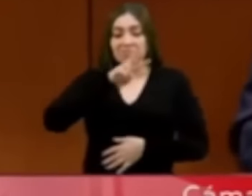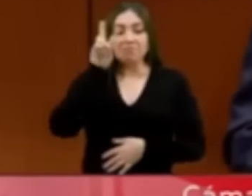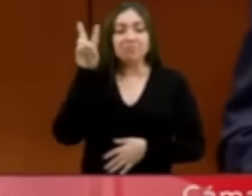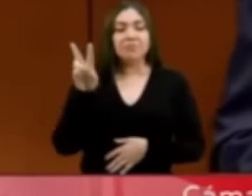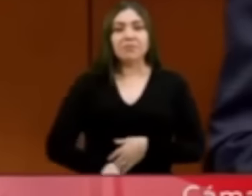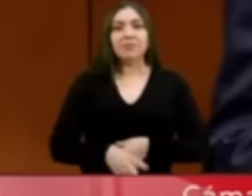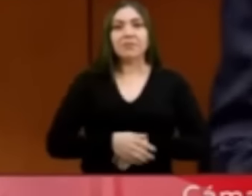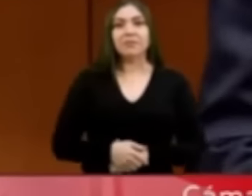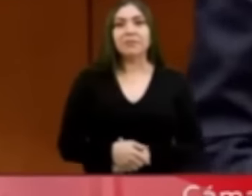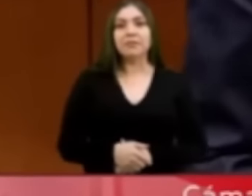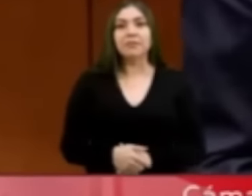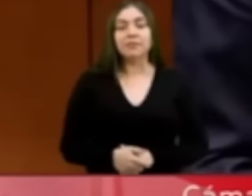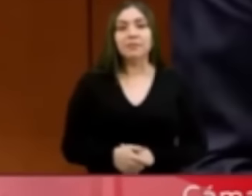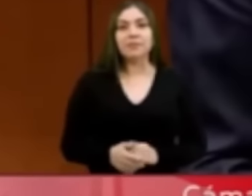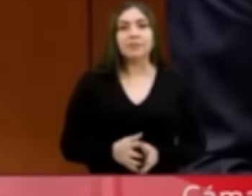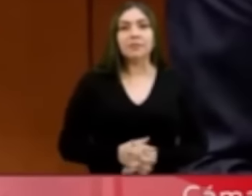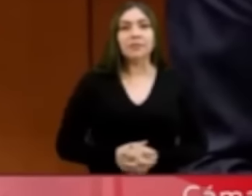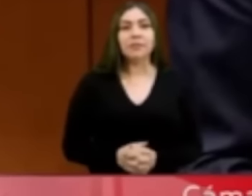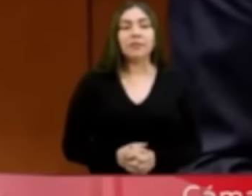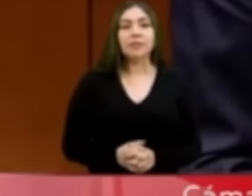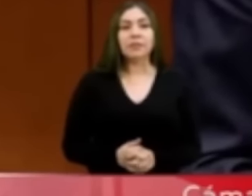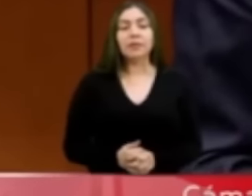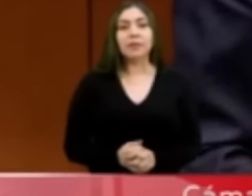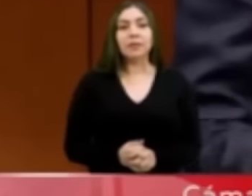Francamente decepcionado.